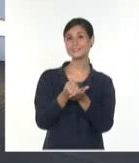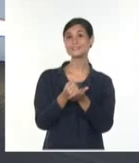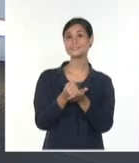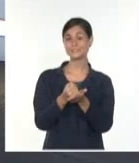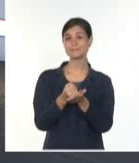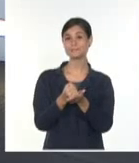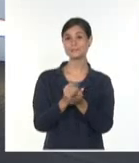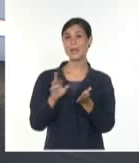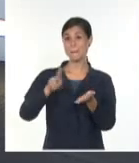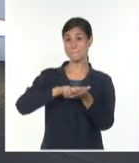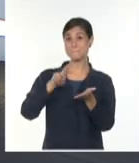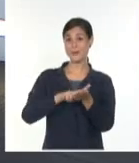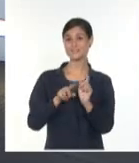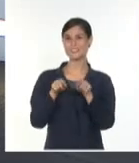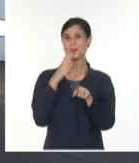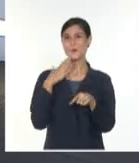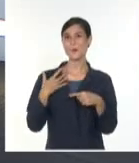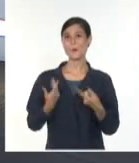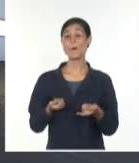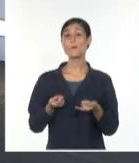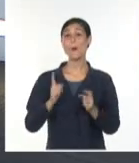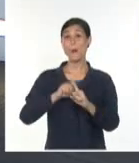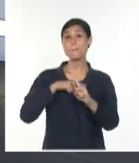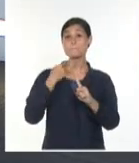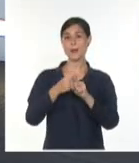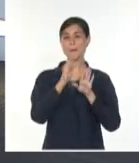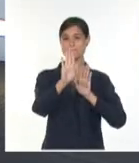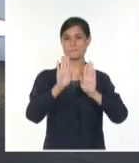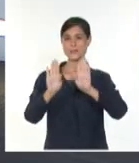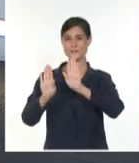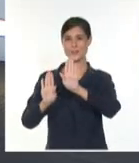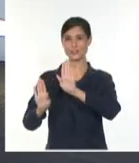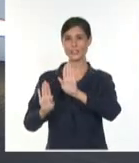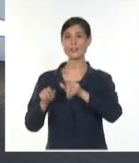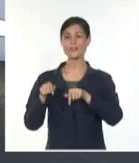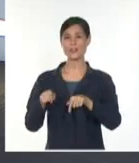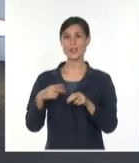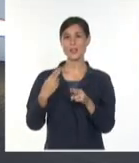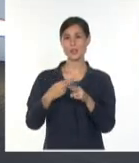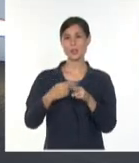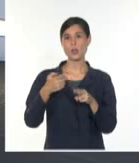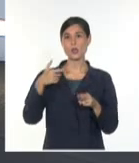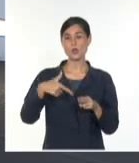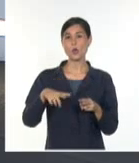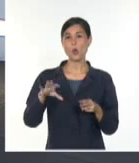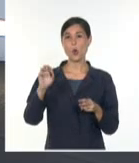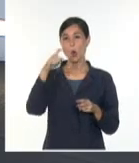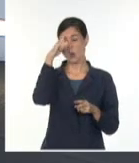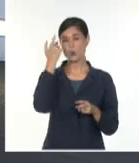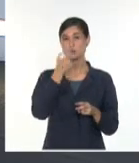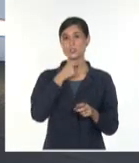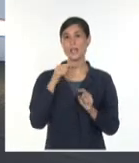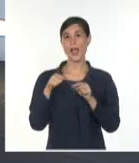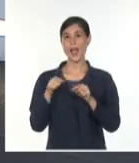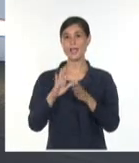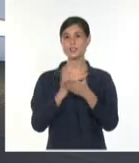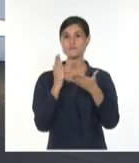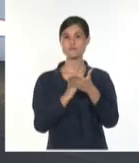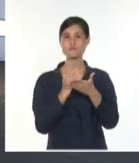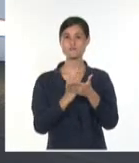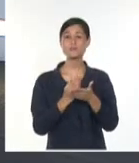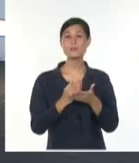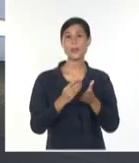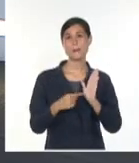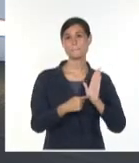Asturias en la biblioteca José Antonio echev ría se inaugurará la muestra Miguel Ángel leyendas de Guatemala ambas